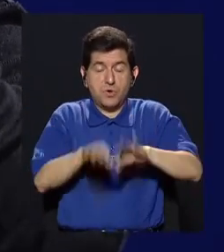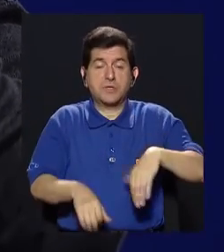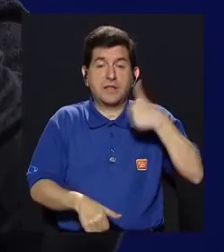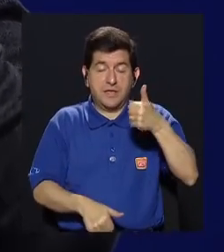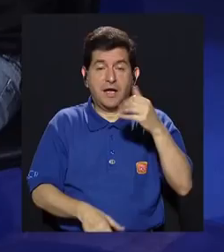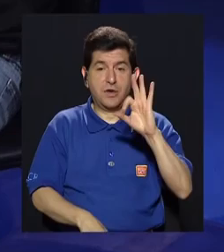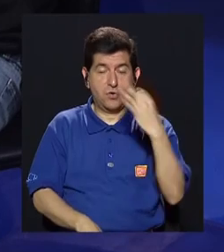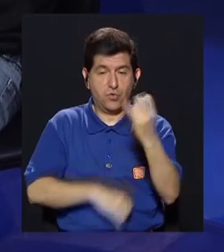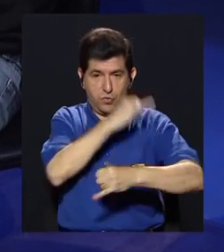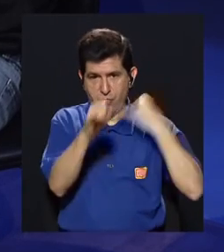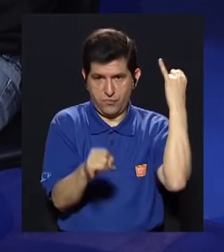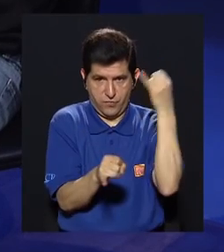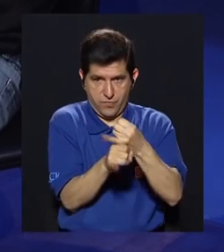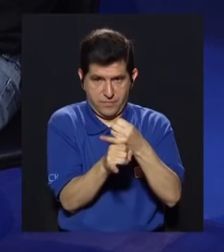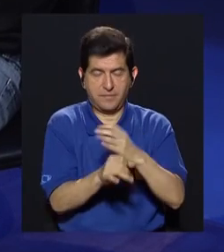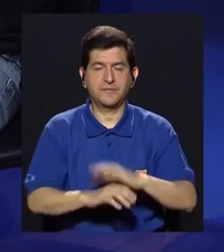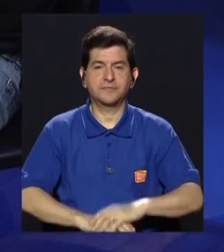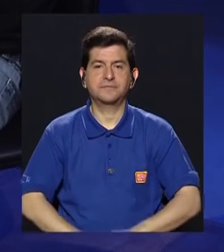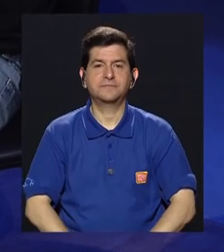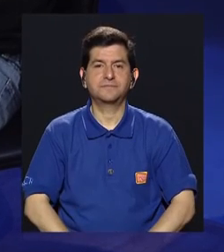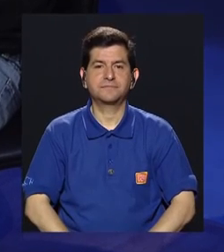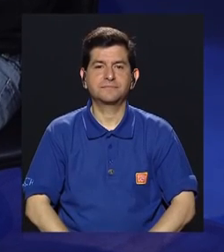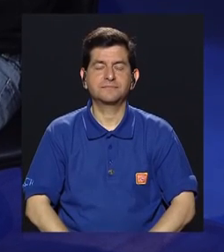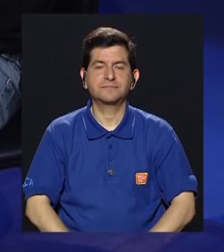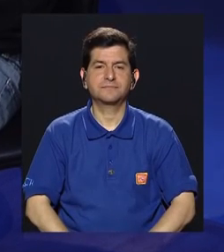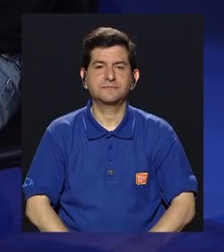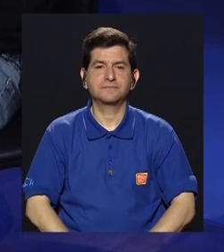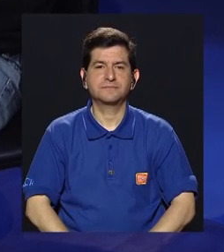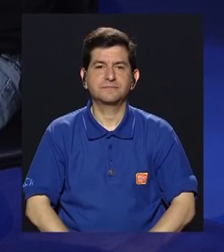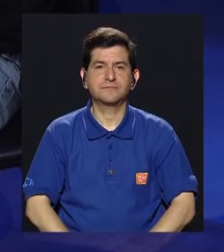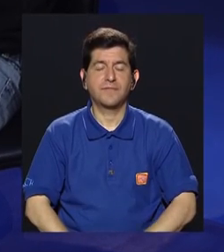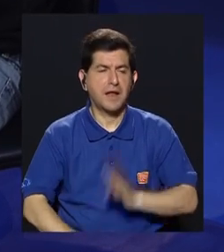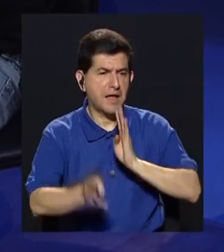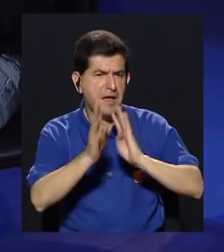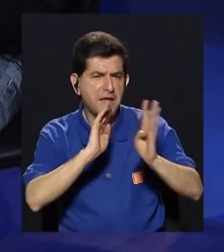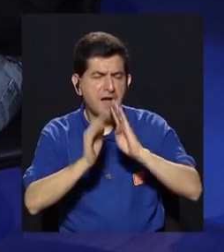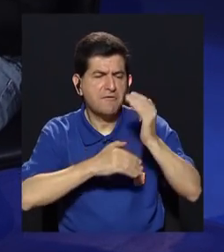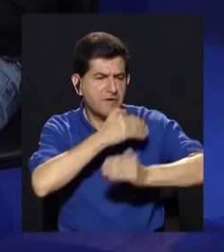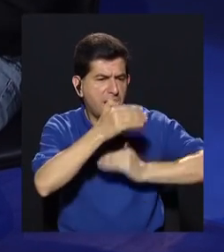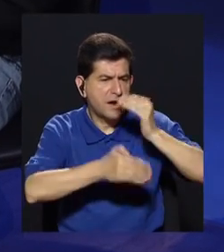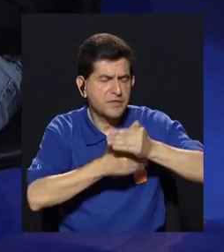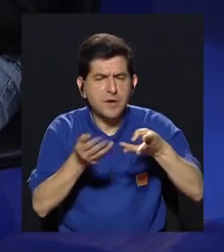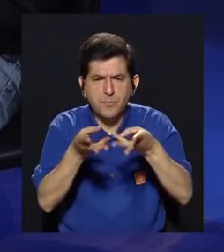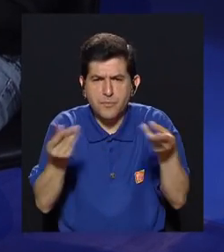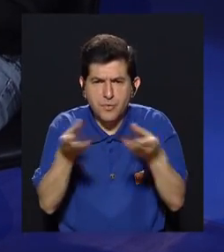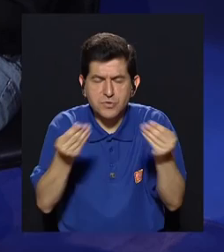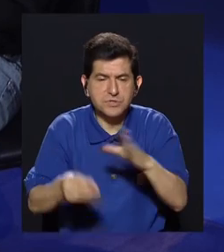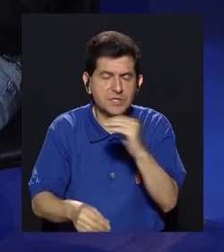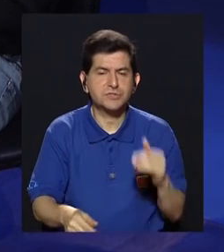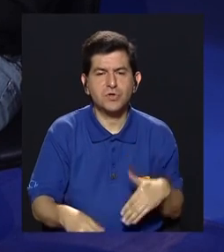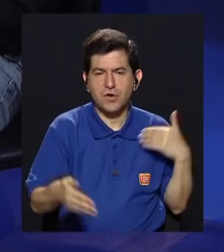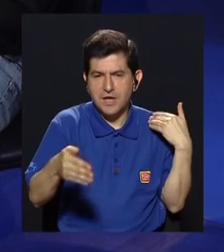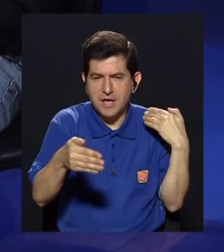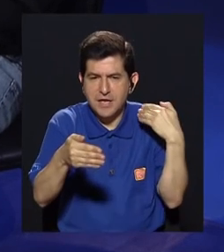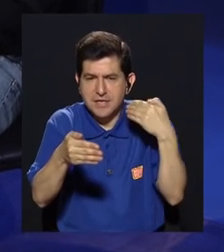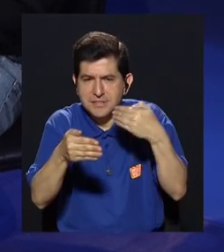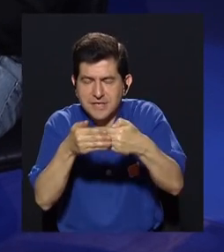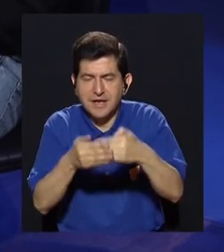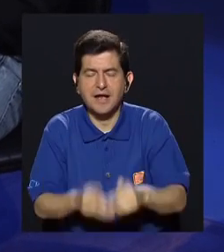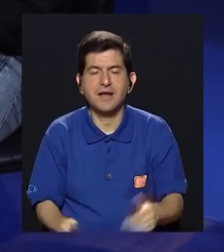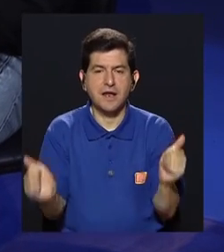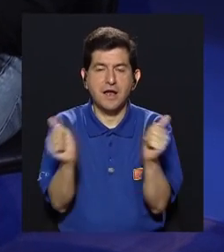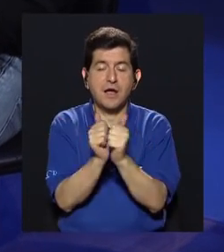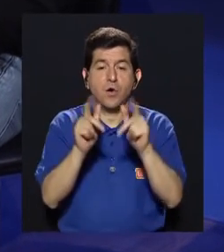internacional y estábamos conversando sobre el proceso de producción y el acercamiento que tenías